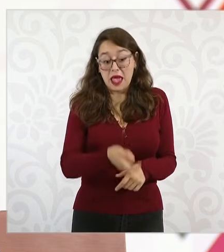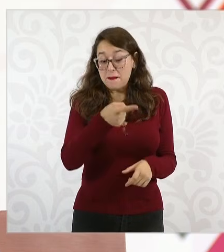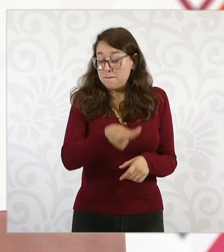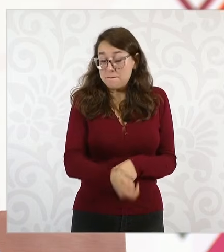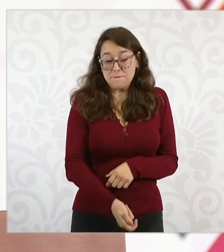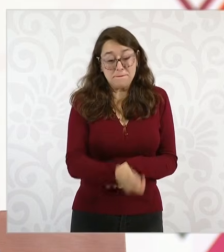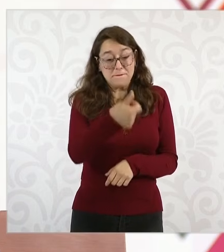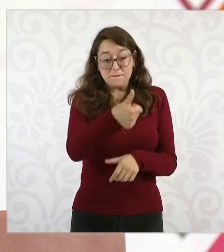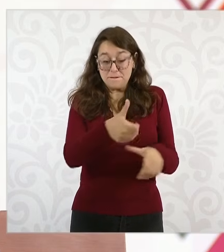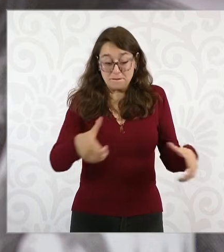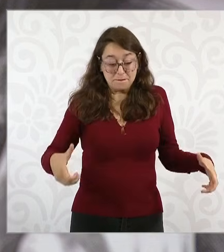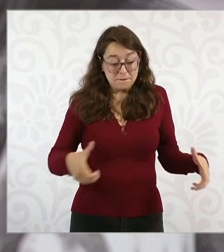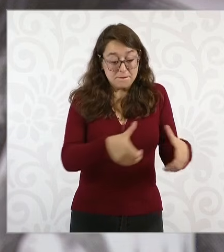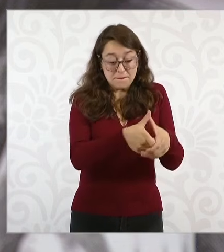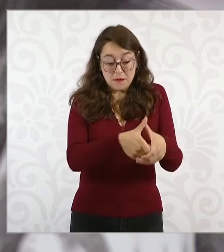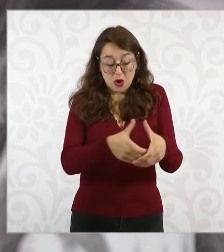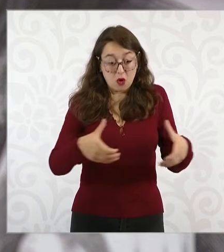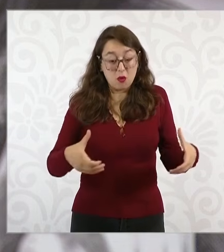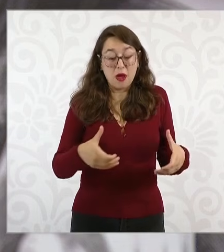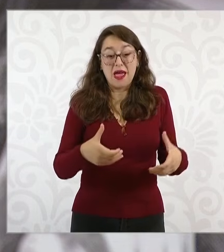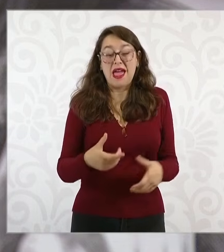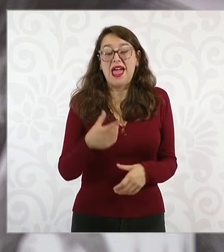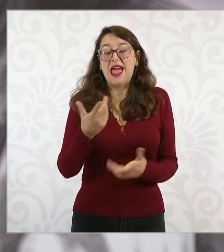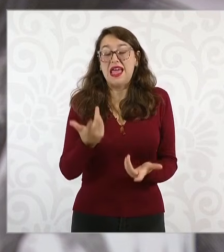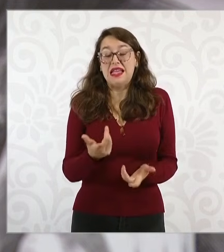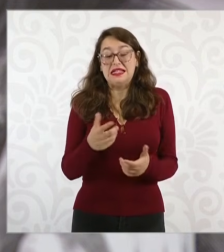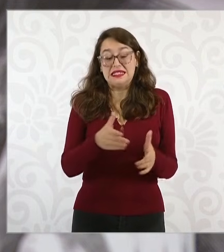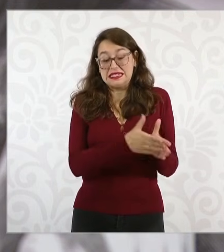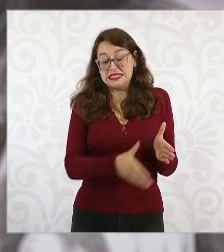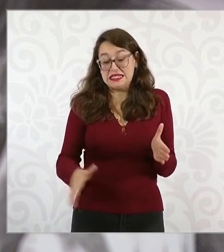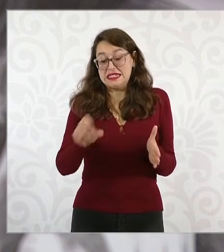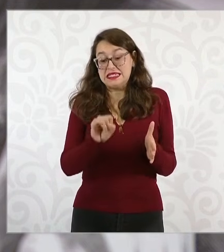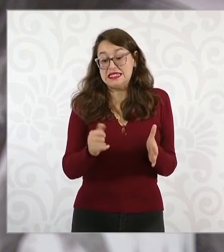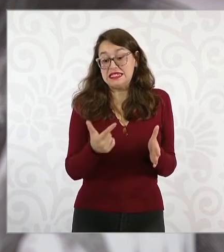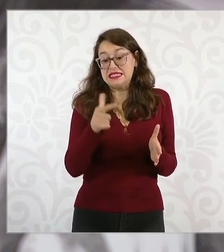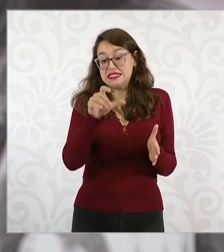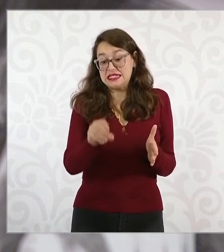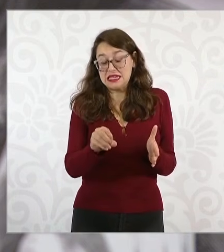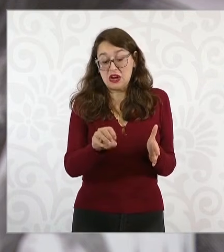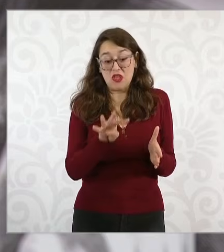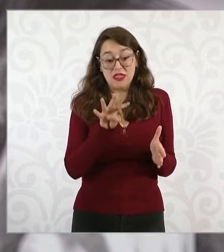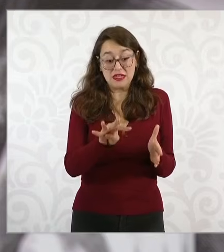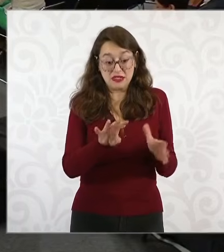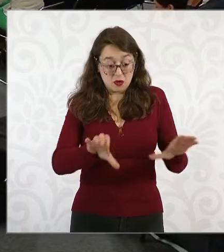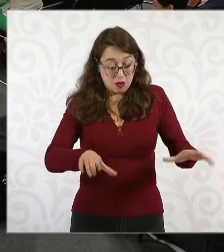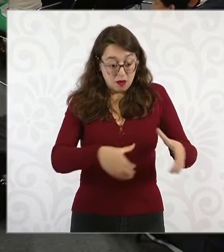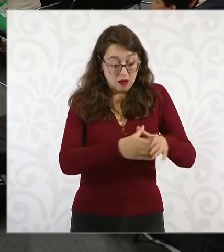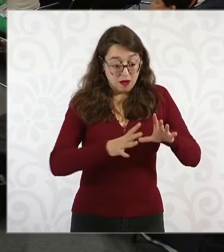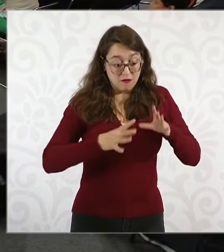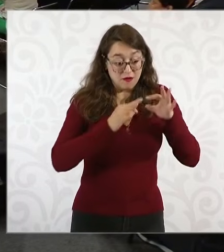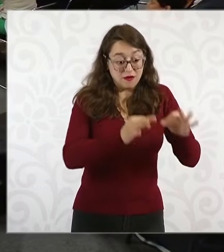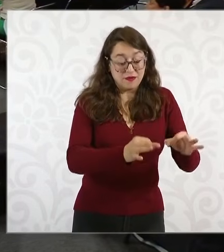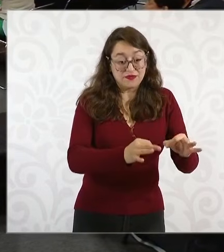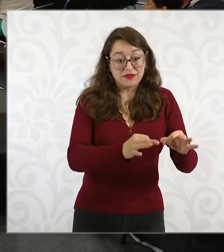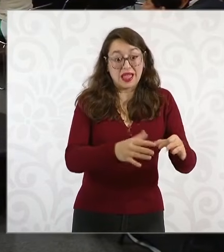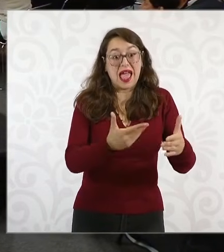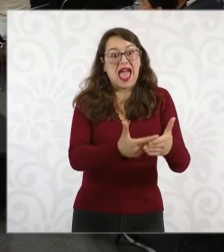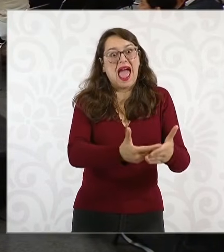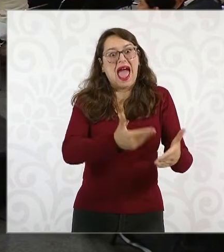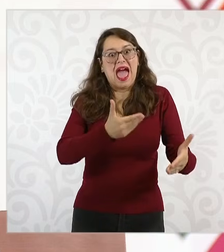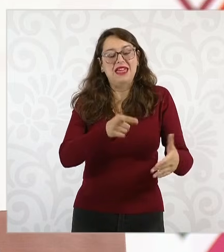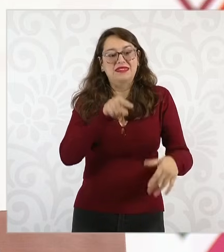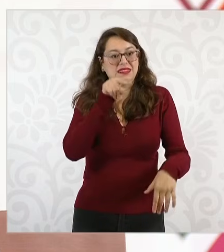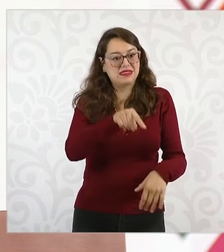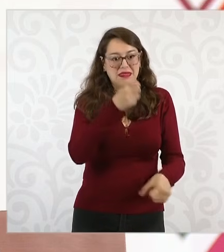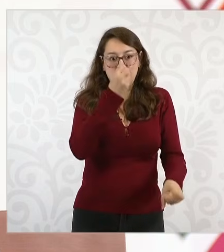mediados del siglo XIX, 3 años antes que la Comuna de París. Y el creador de